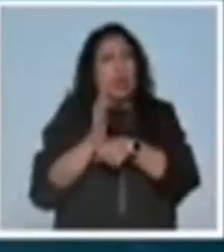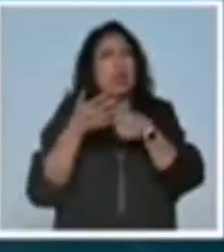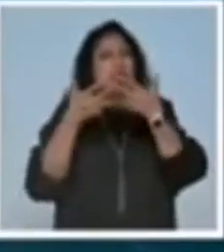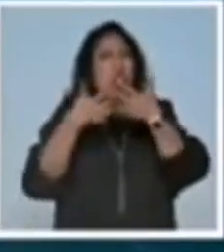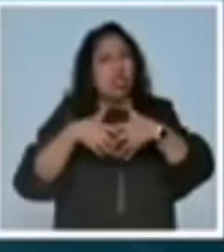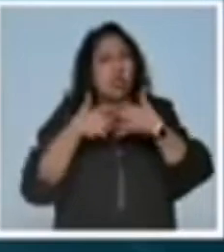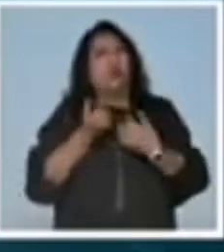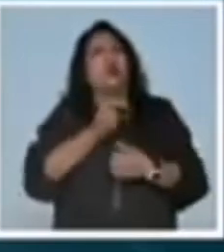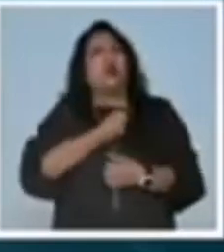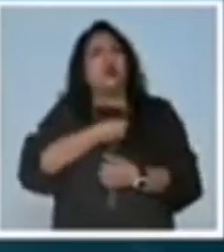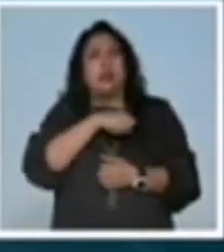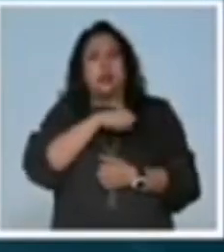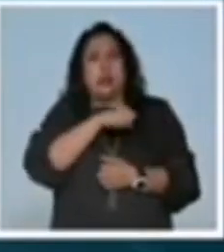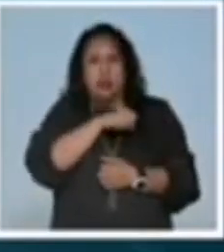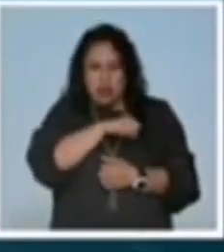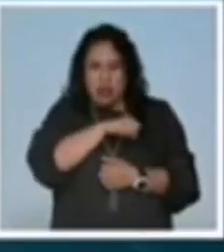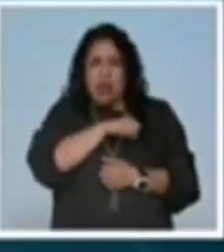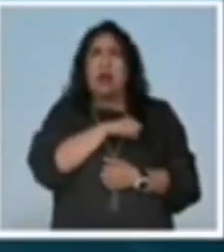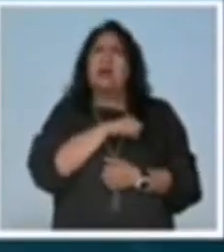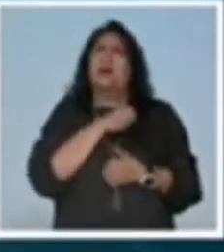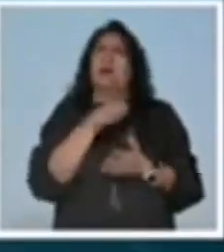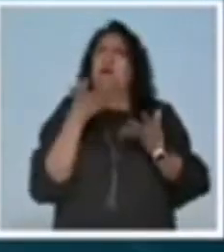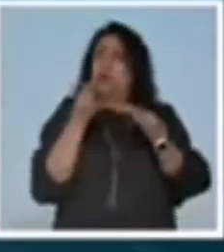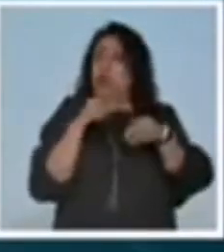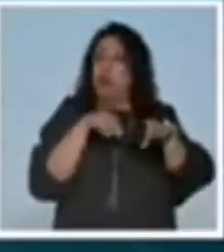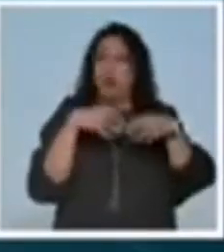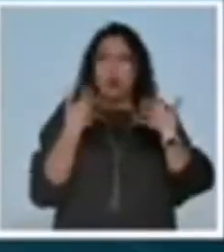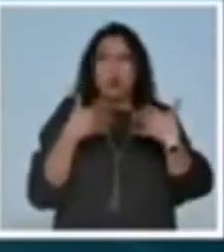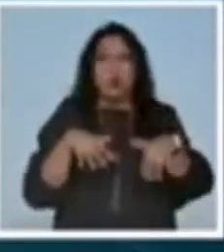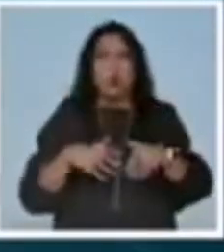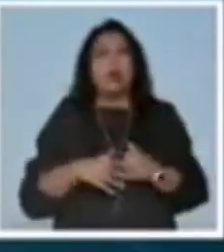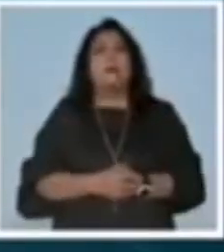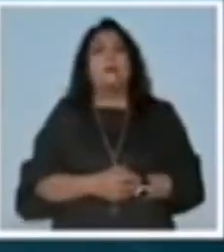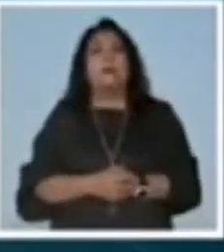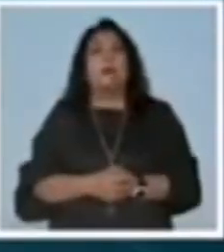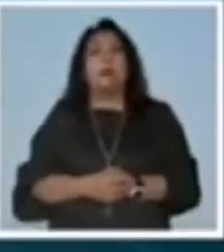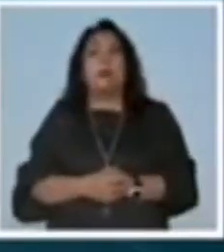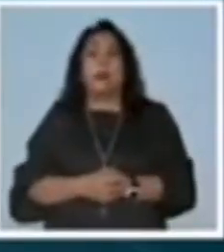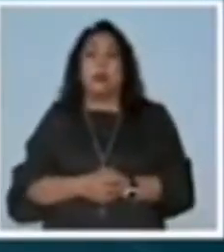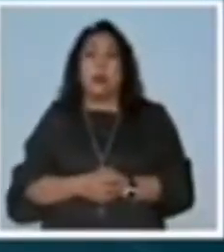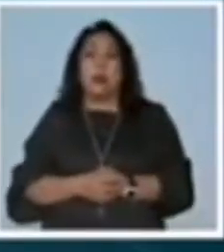industria sana, con muchísimo trabajo.